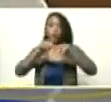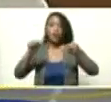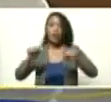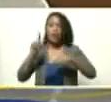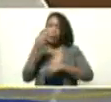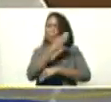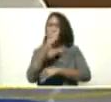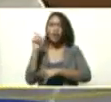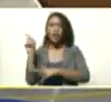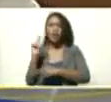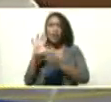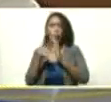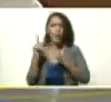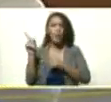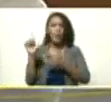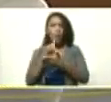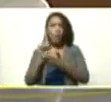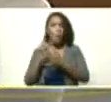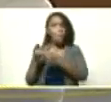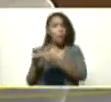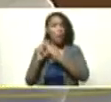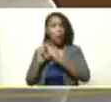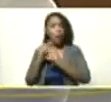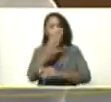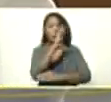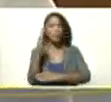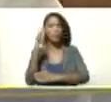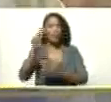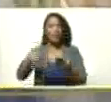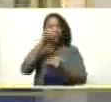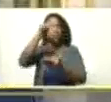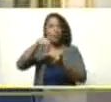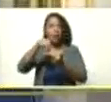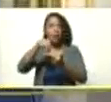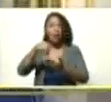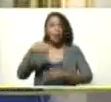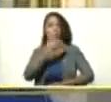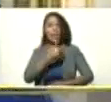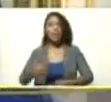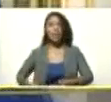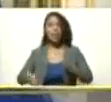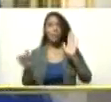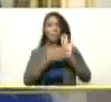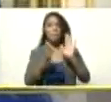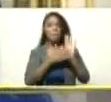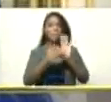te robaste este libro? El prestado de la Biblioteca Nacional, señor presidente. Ah, aquí está marcado, ¿eh?